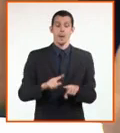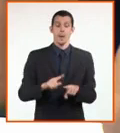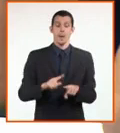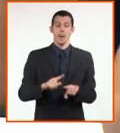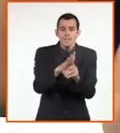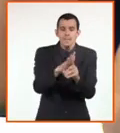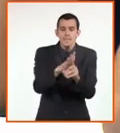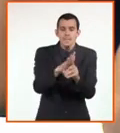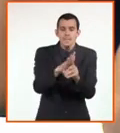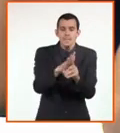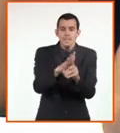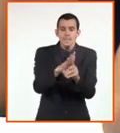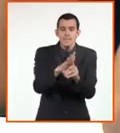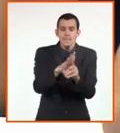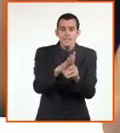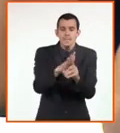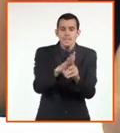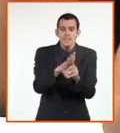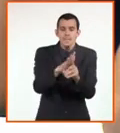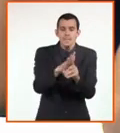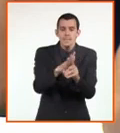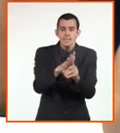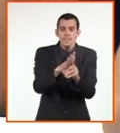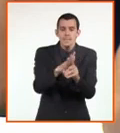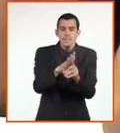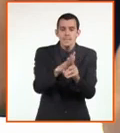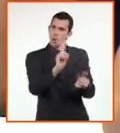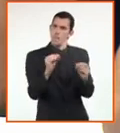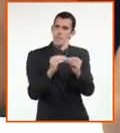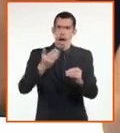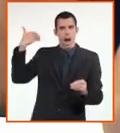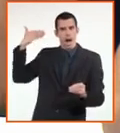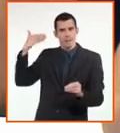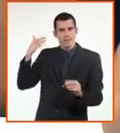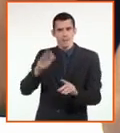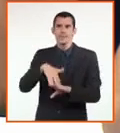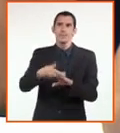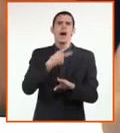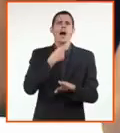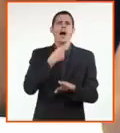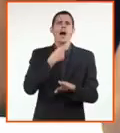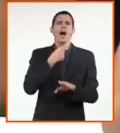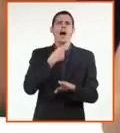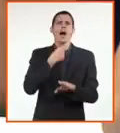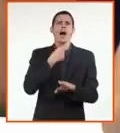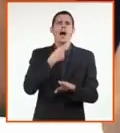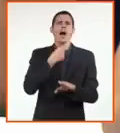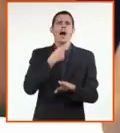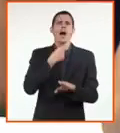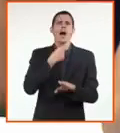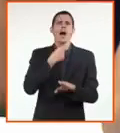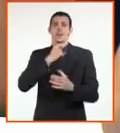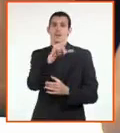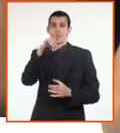revolución necesaria. Pero después Mella glosó a Martí, es decir, que fue